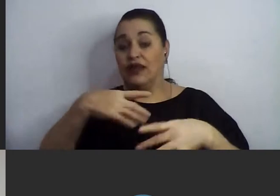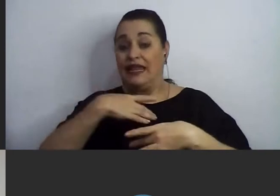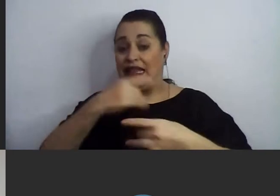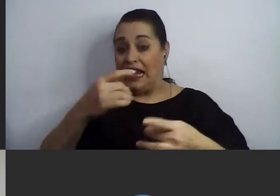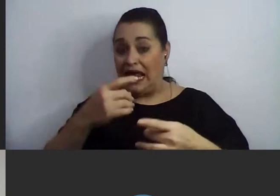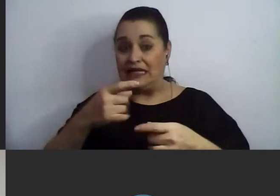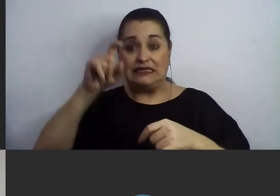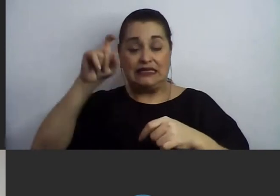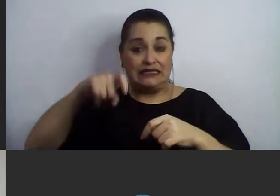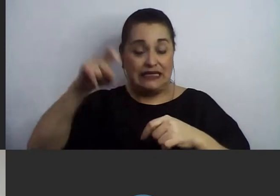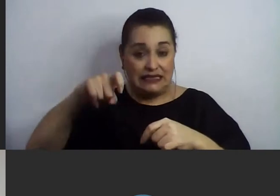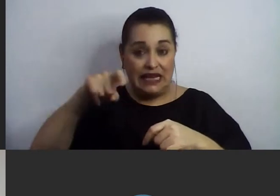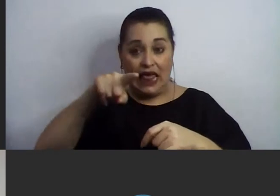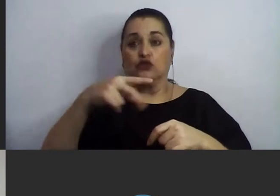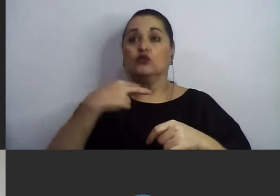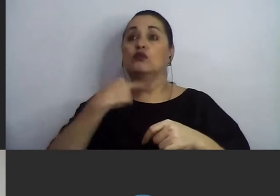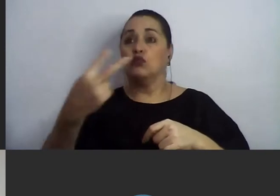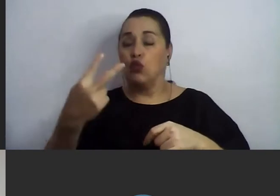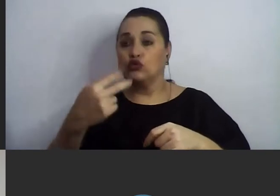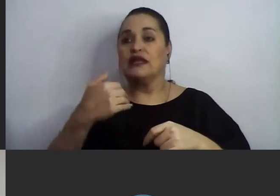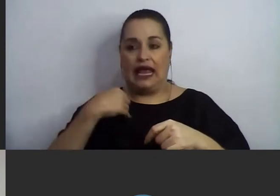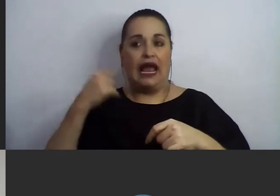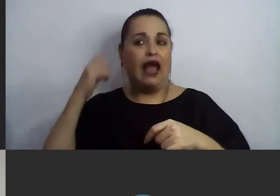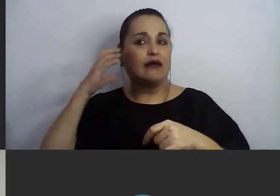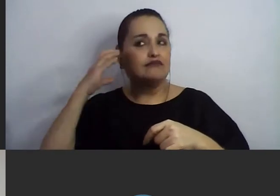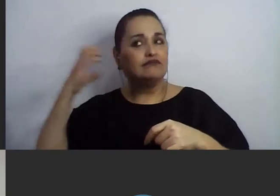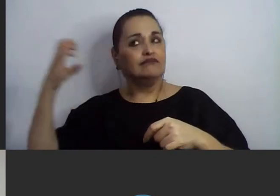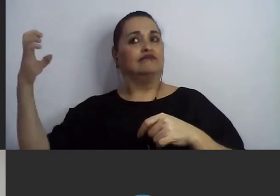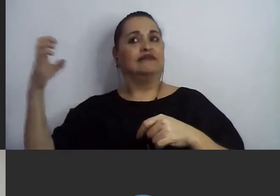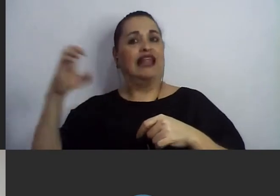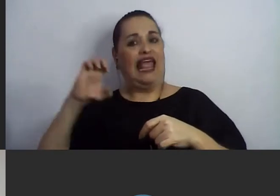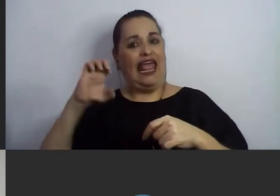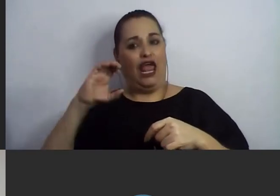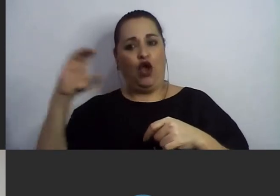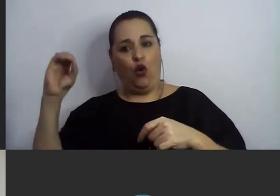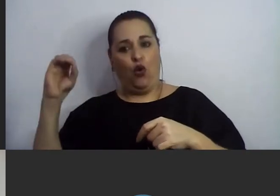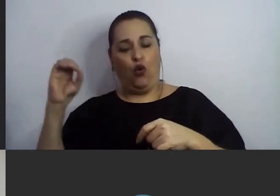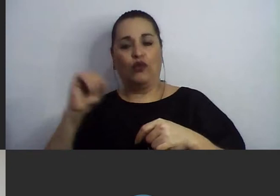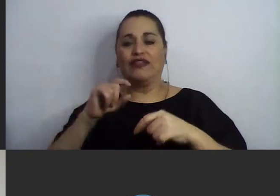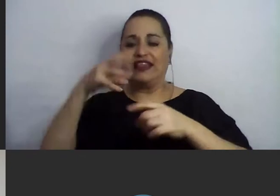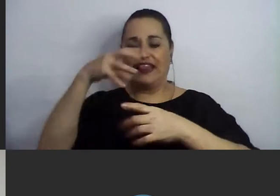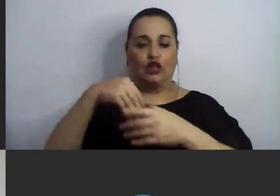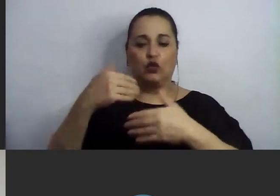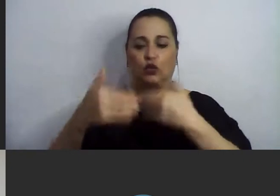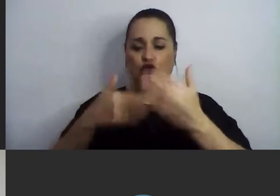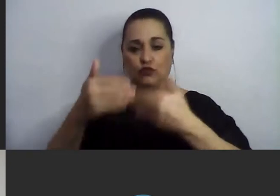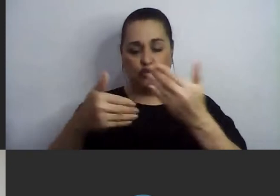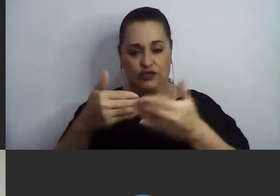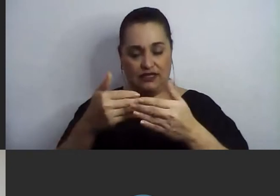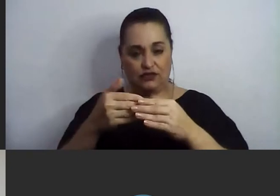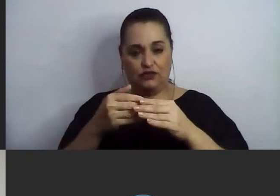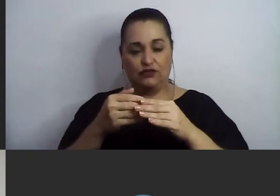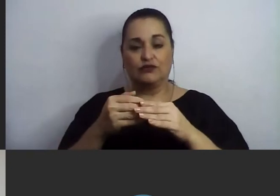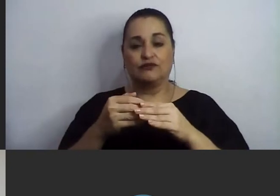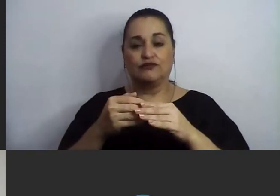necesidades y su voz tengan eco dentro de estos procesos. Más allá de esta